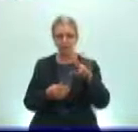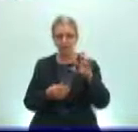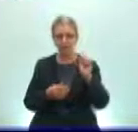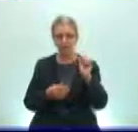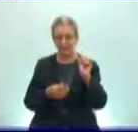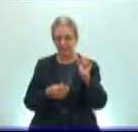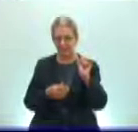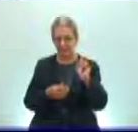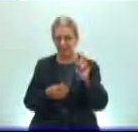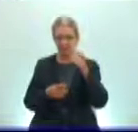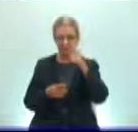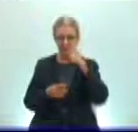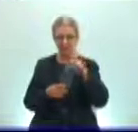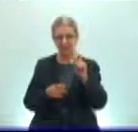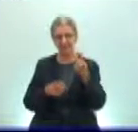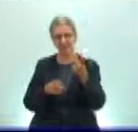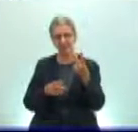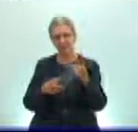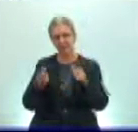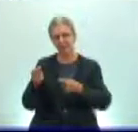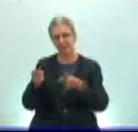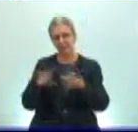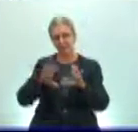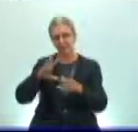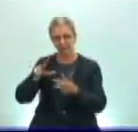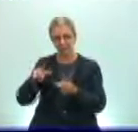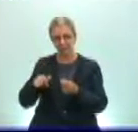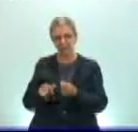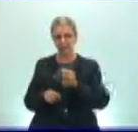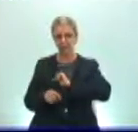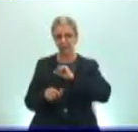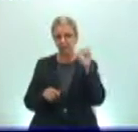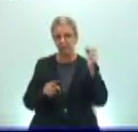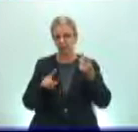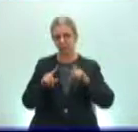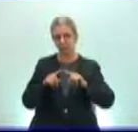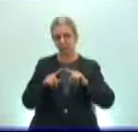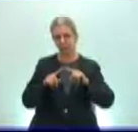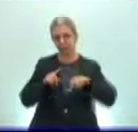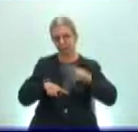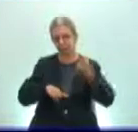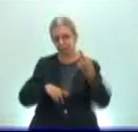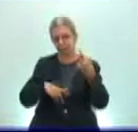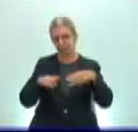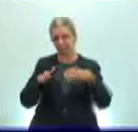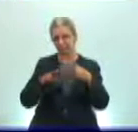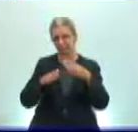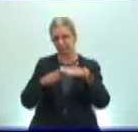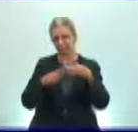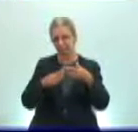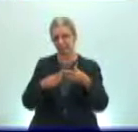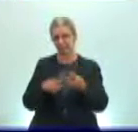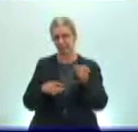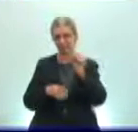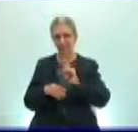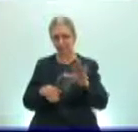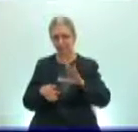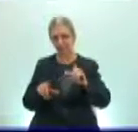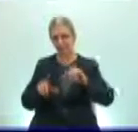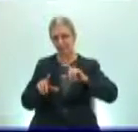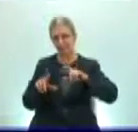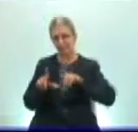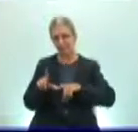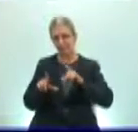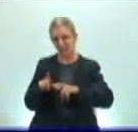al terminar la Segunda Guerra Mundial, los logros y contradicciones de la sociedad soviética y la importancia histórica del